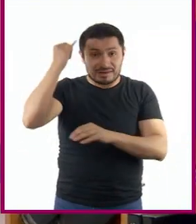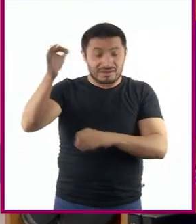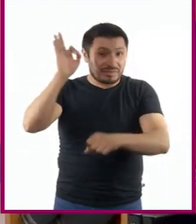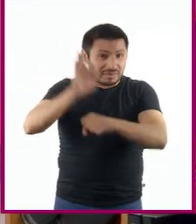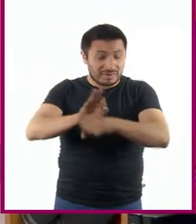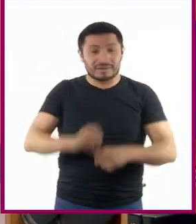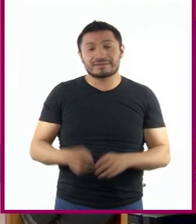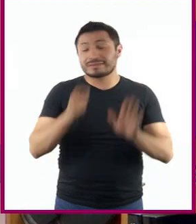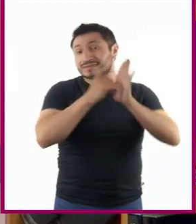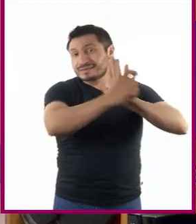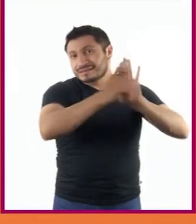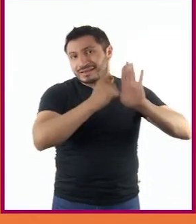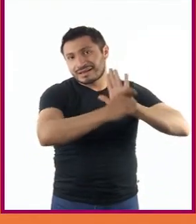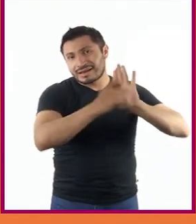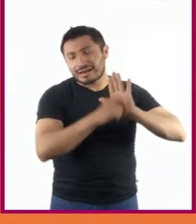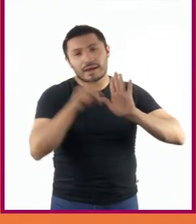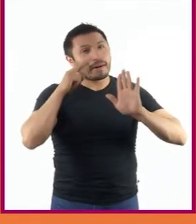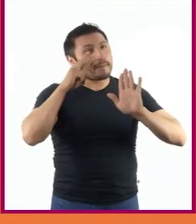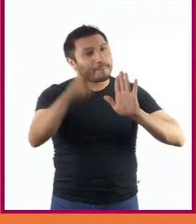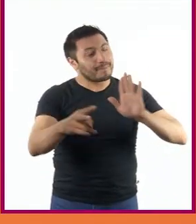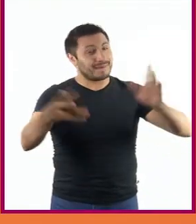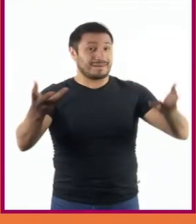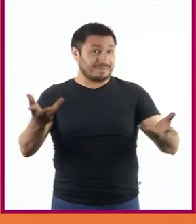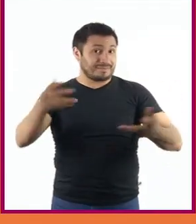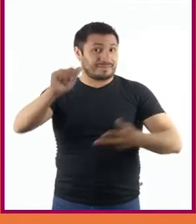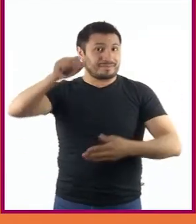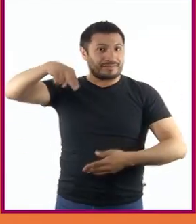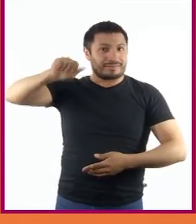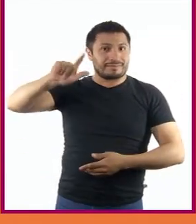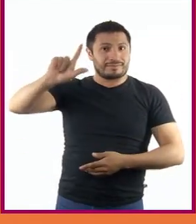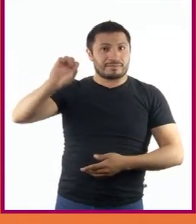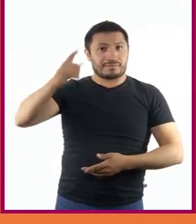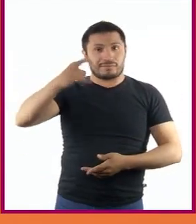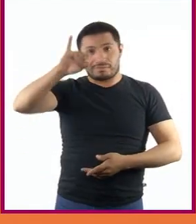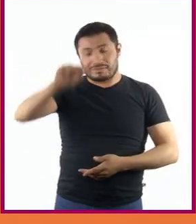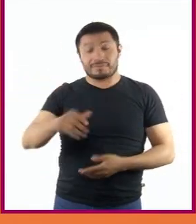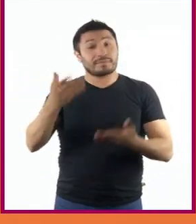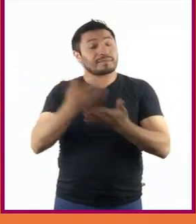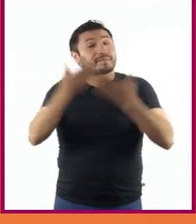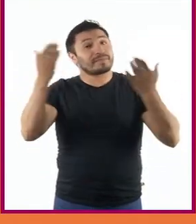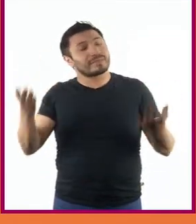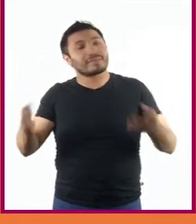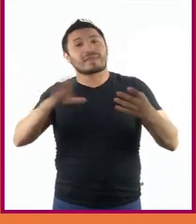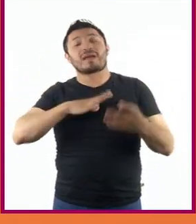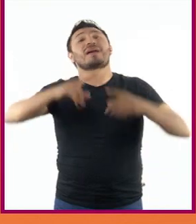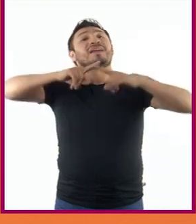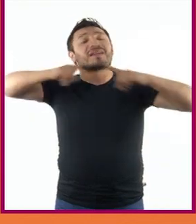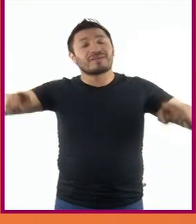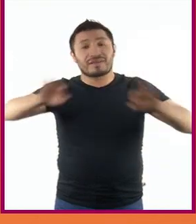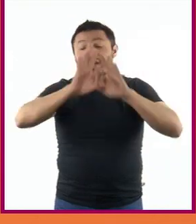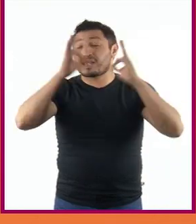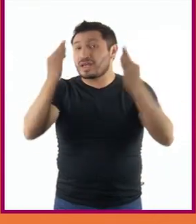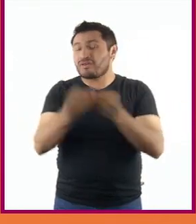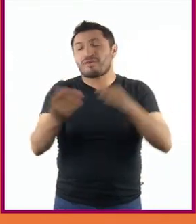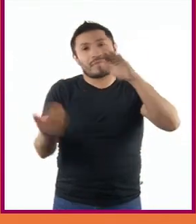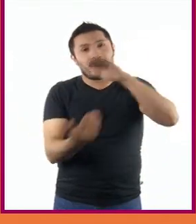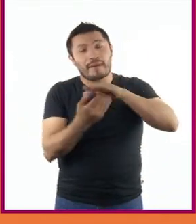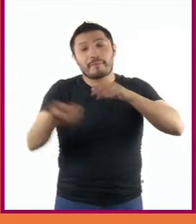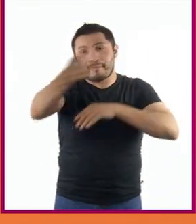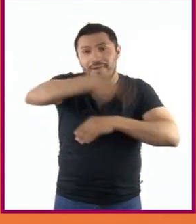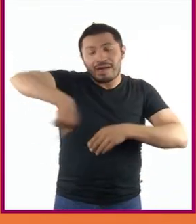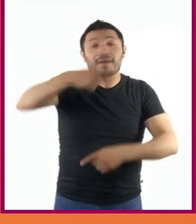lo subrayado podemos ver la analogía. Ahora bien, existe otra estrategia usual en las mesas redondas,